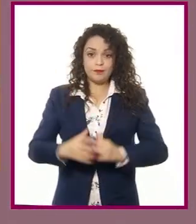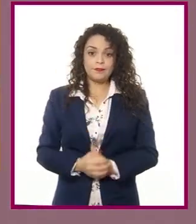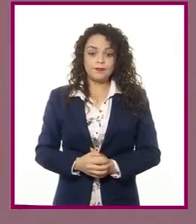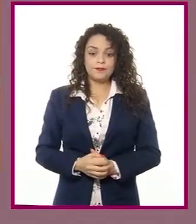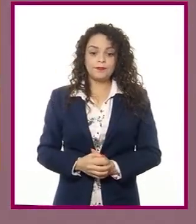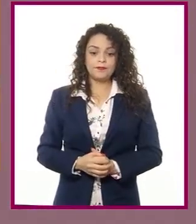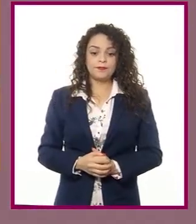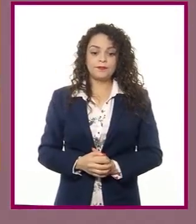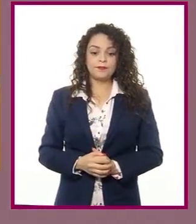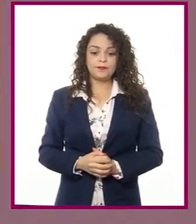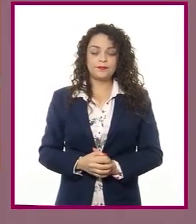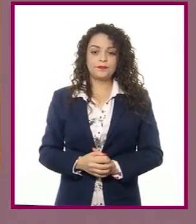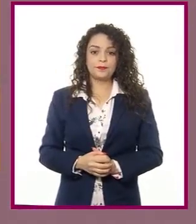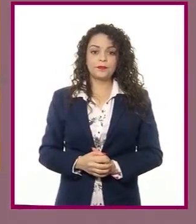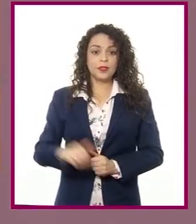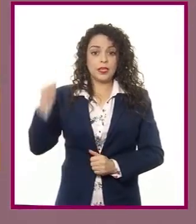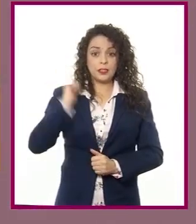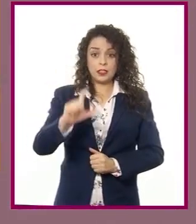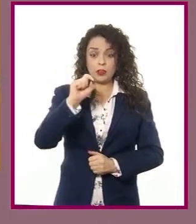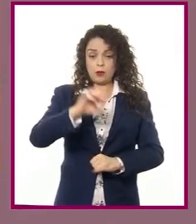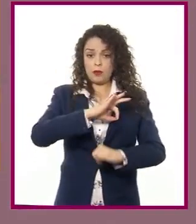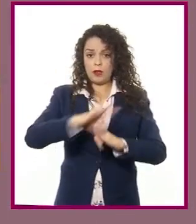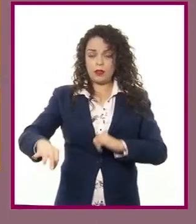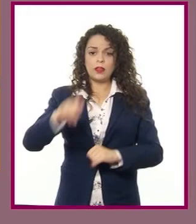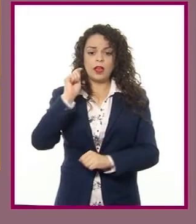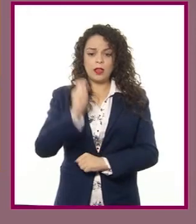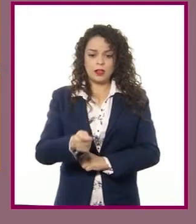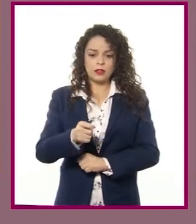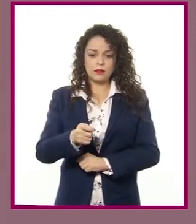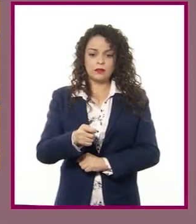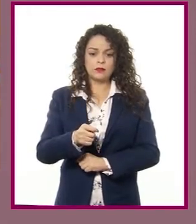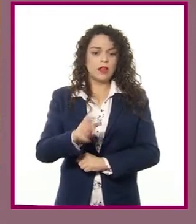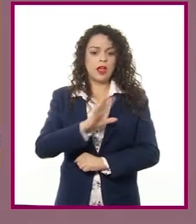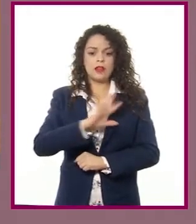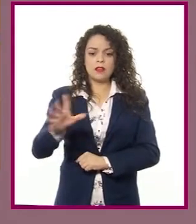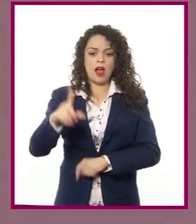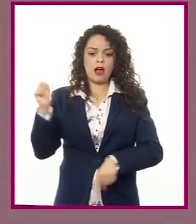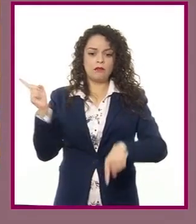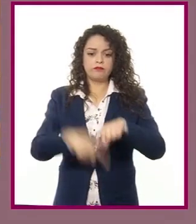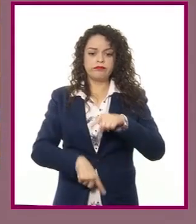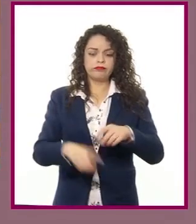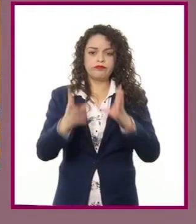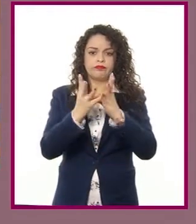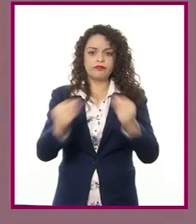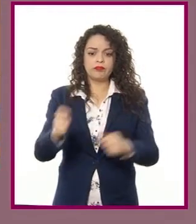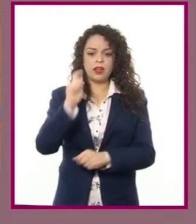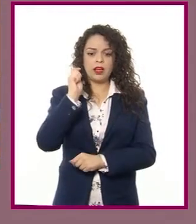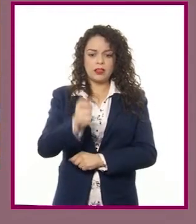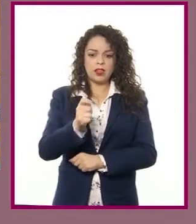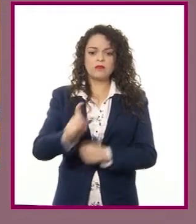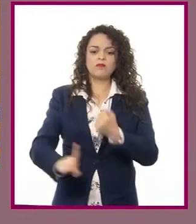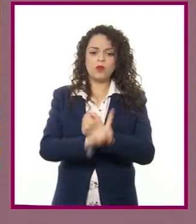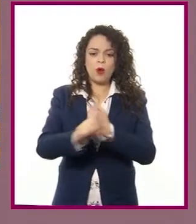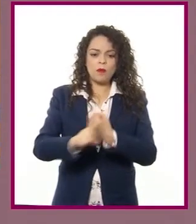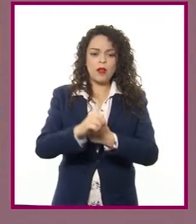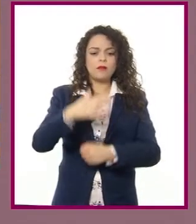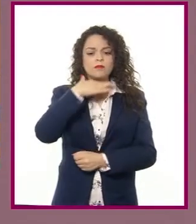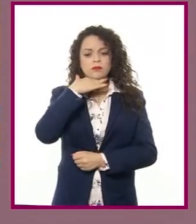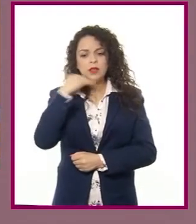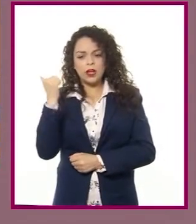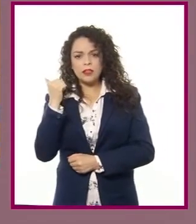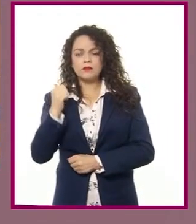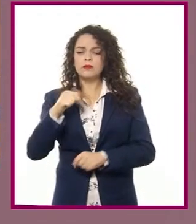A finales del siglo XX, con la desintegración de la Unión Soviética y la desaparición del bloque socialista, las